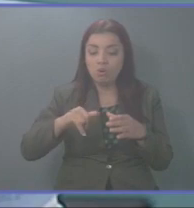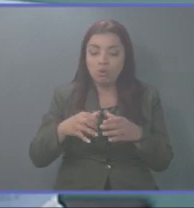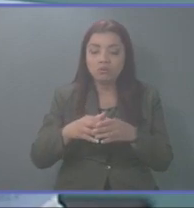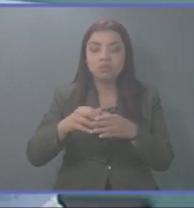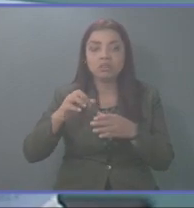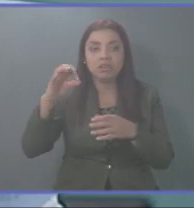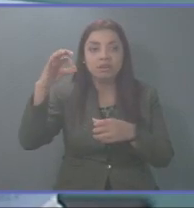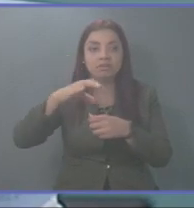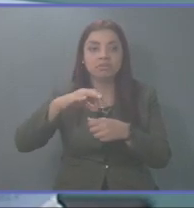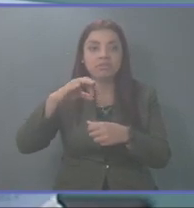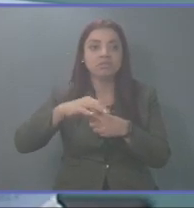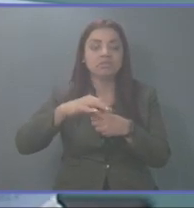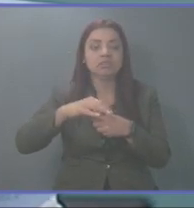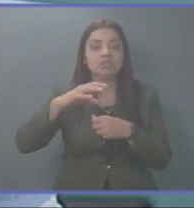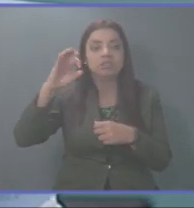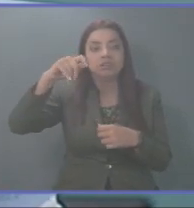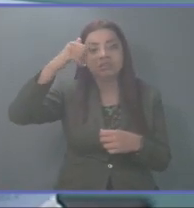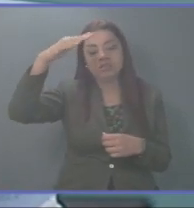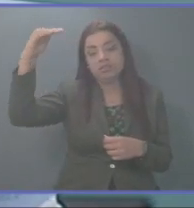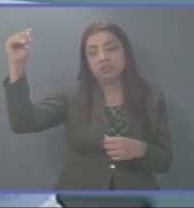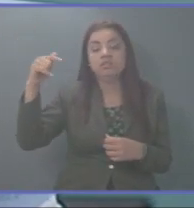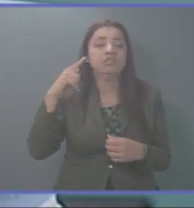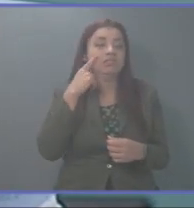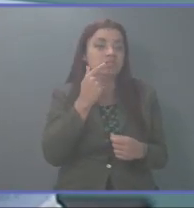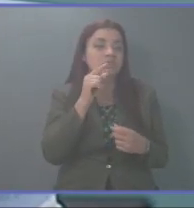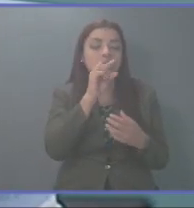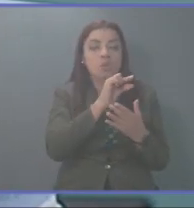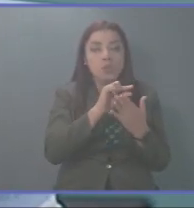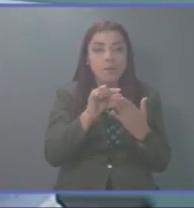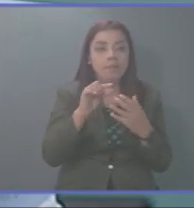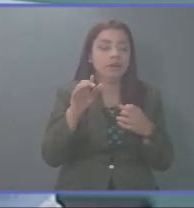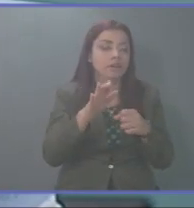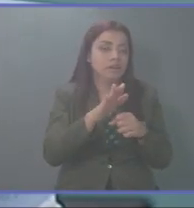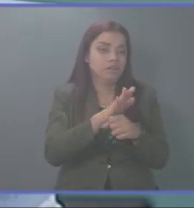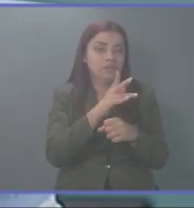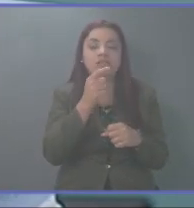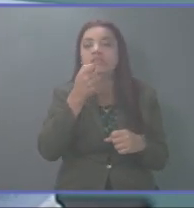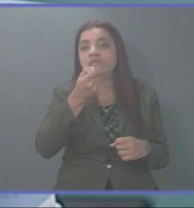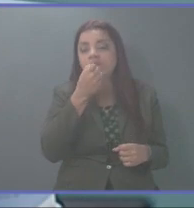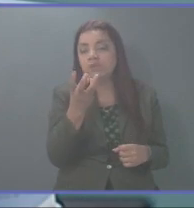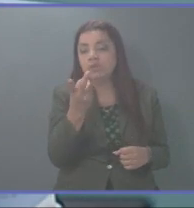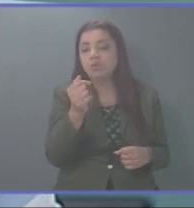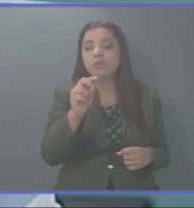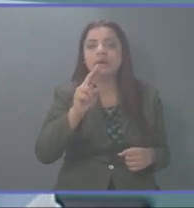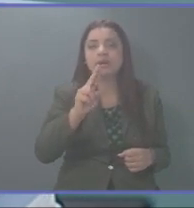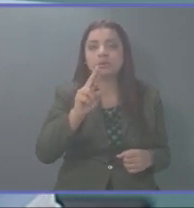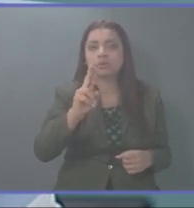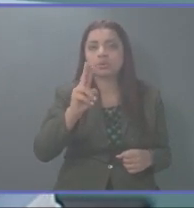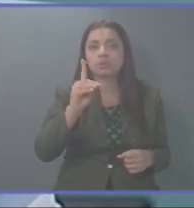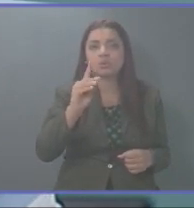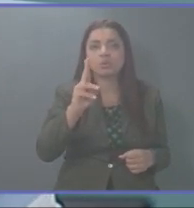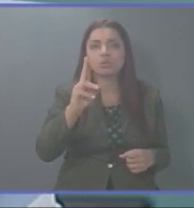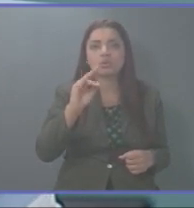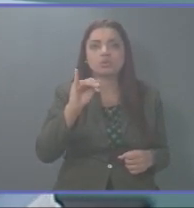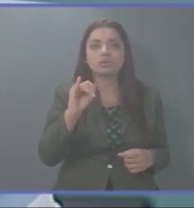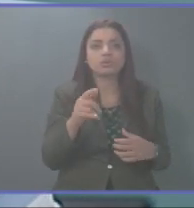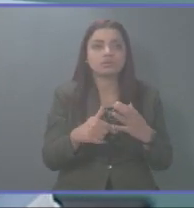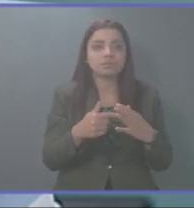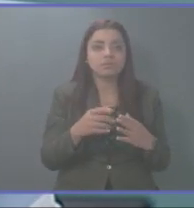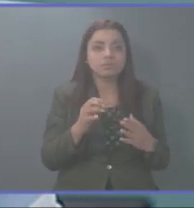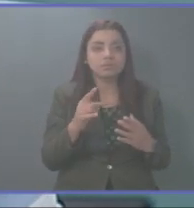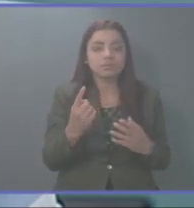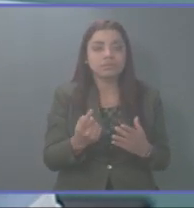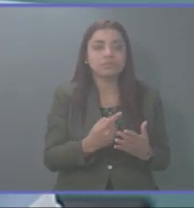ciudadanos, la JRBEX respectiva, el nombre completo y el número de documento único de identidad de la electora o el